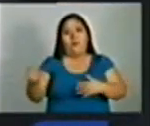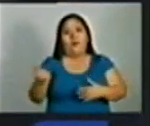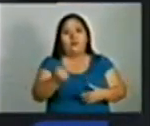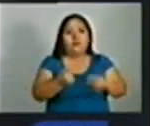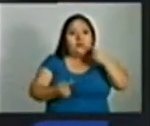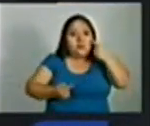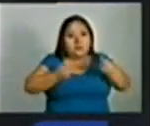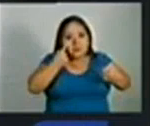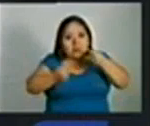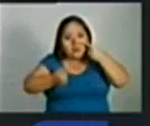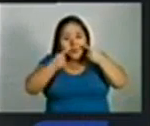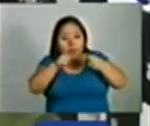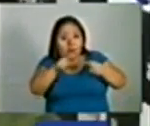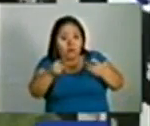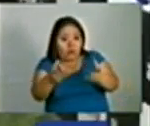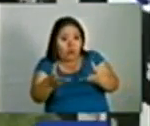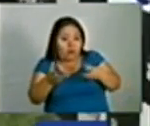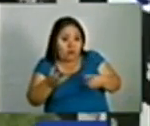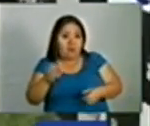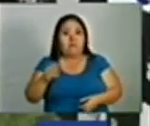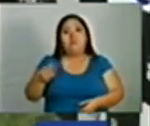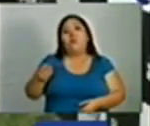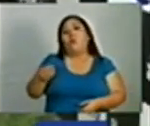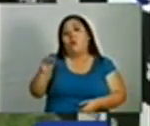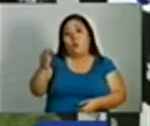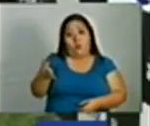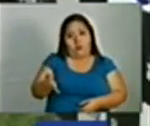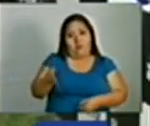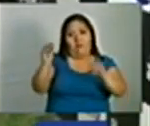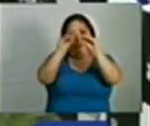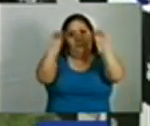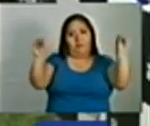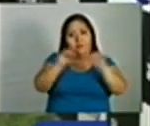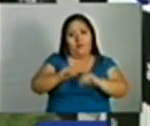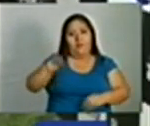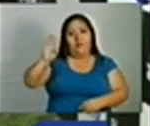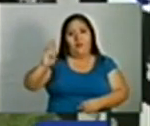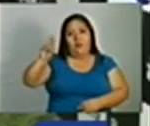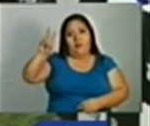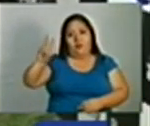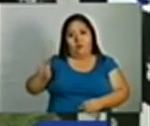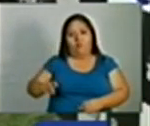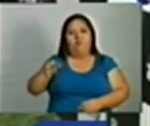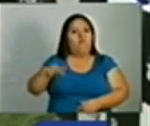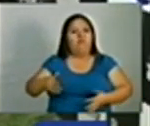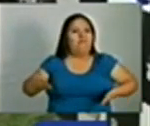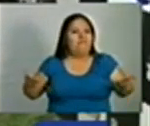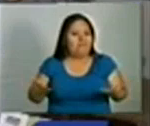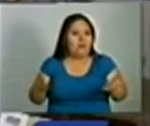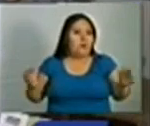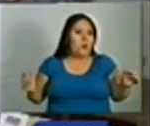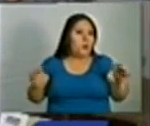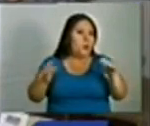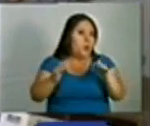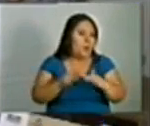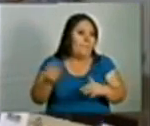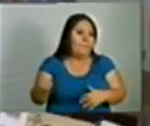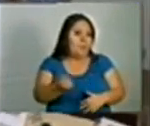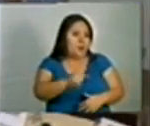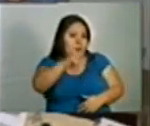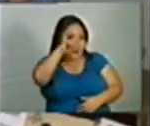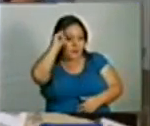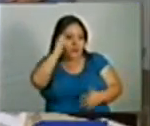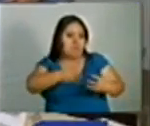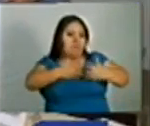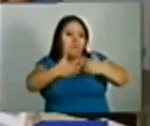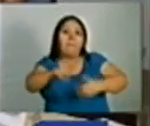extranjeros que desean utilizar el Bitcoin como forma de pago. Acá se han reunido diferentes representantes del sector privado